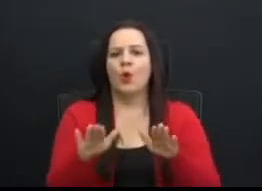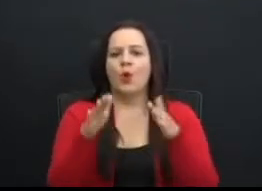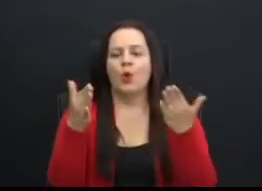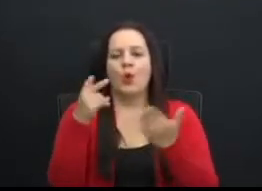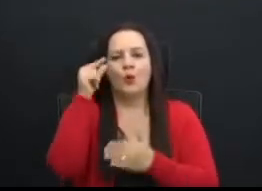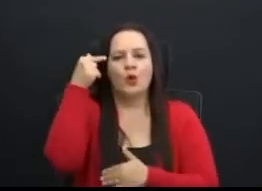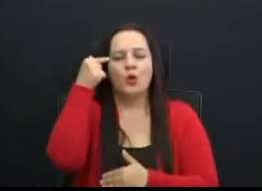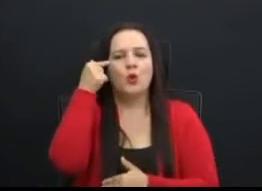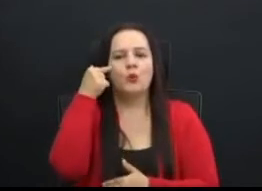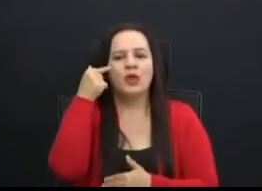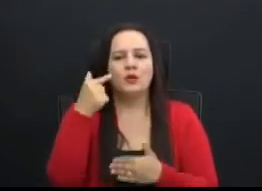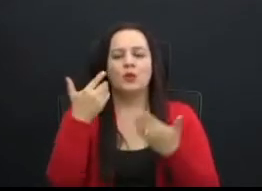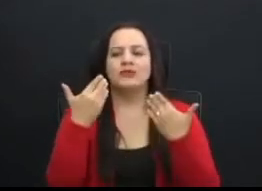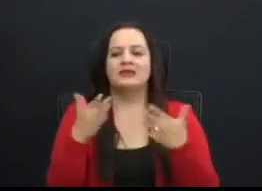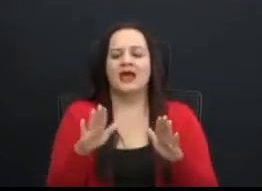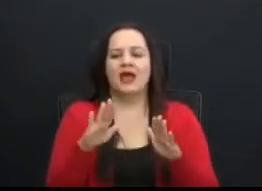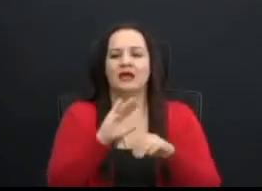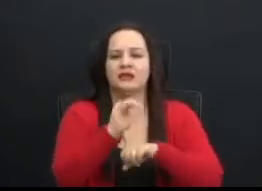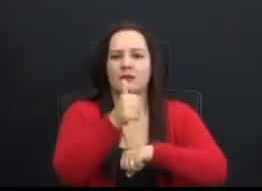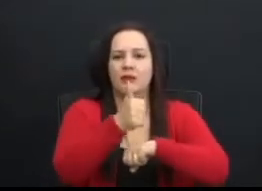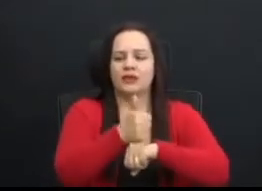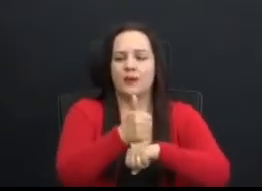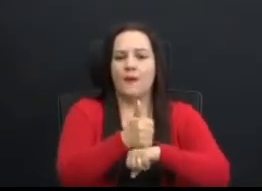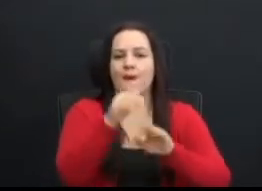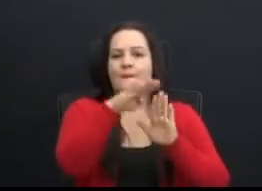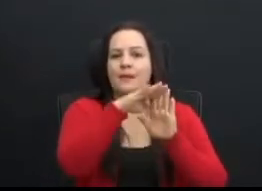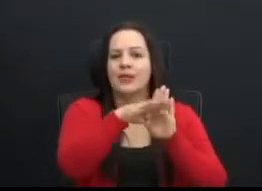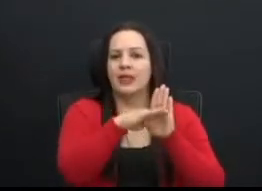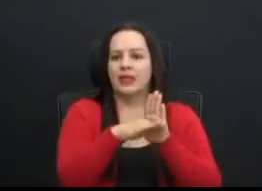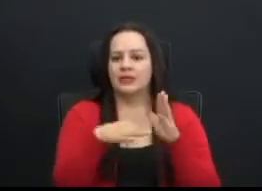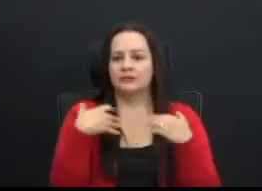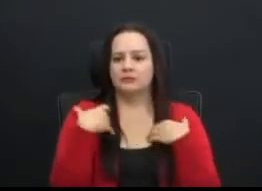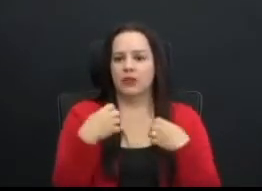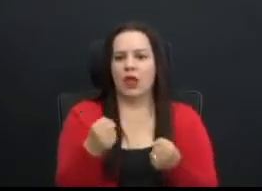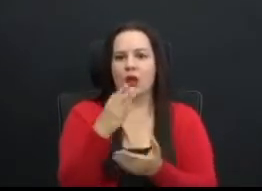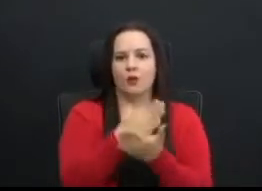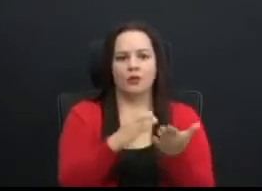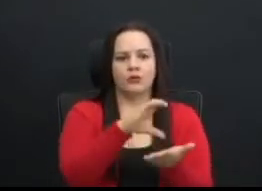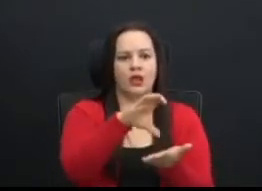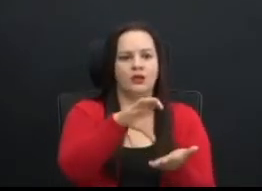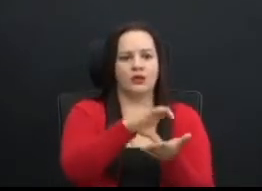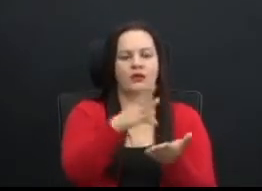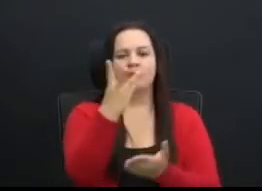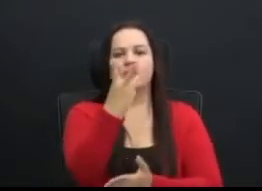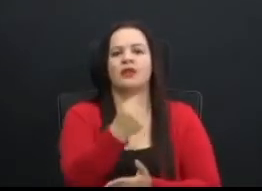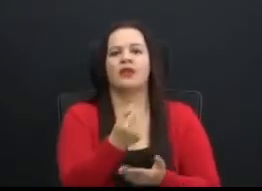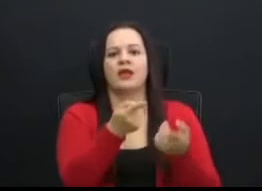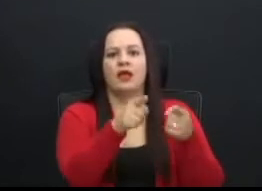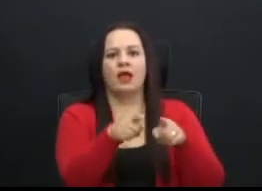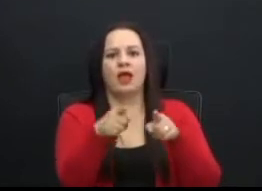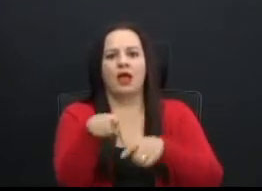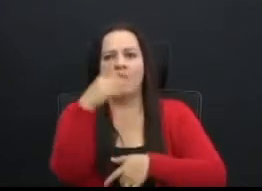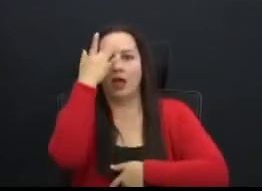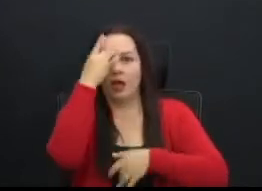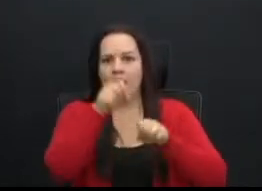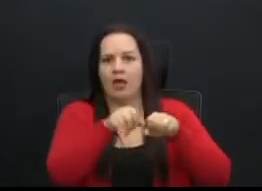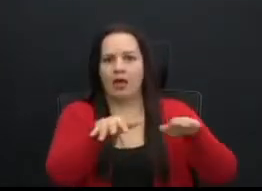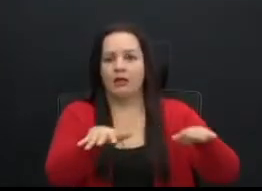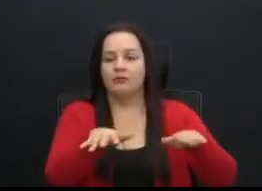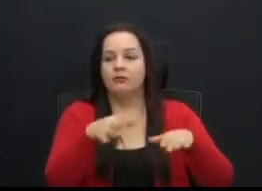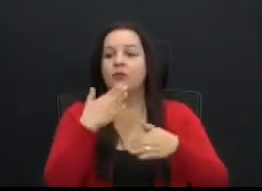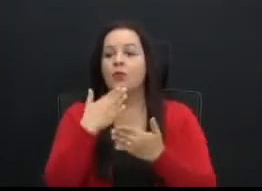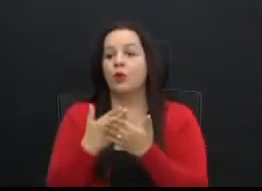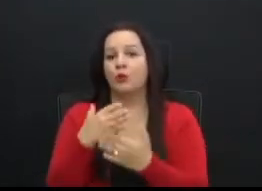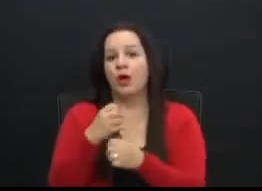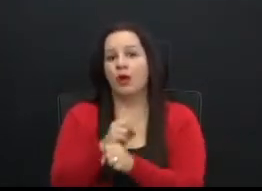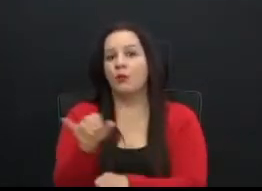ha extremado medidas sanitarias en ciertos cantones por la cantidad de casos. Bueno, hagamos lo mismo en aquellos